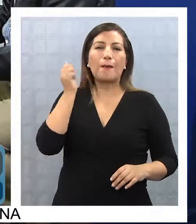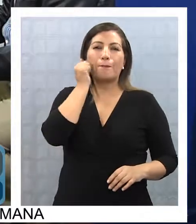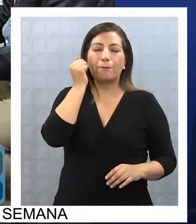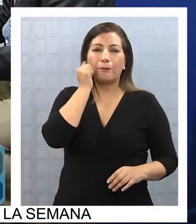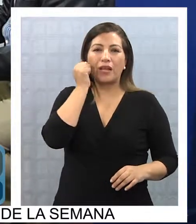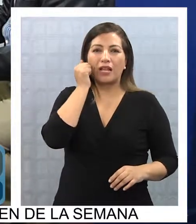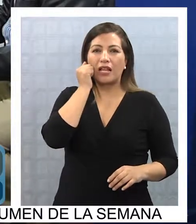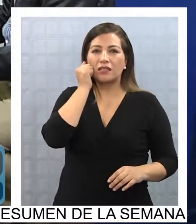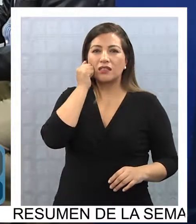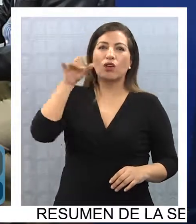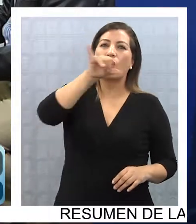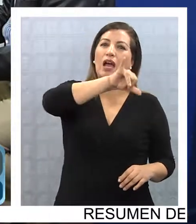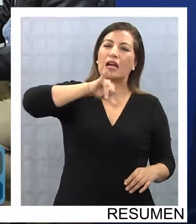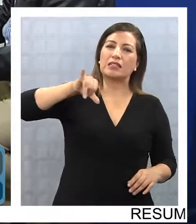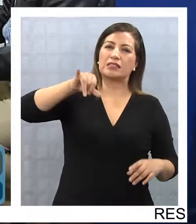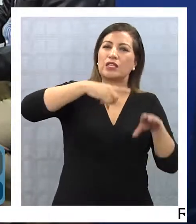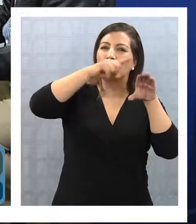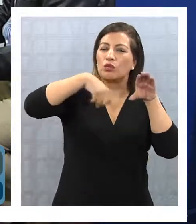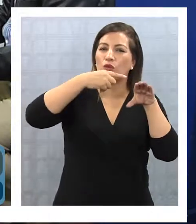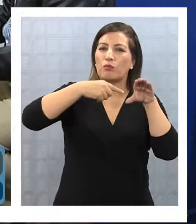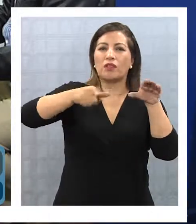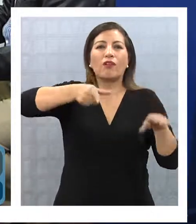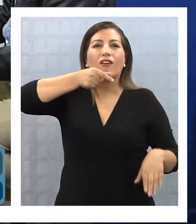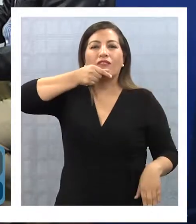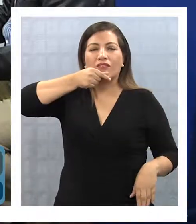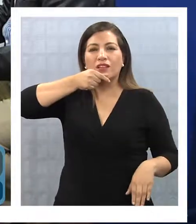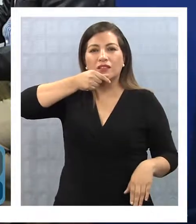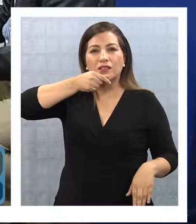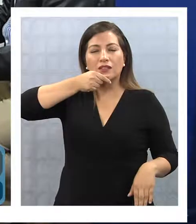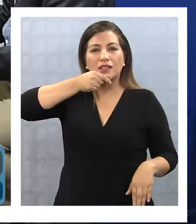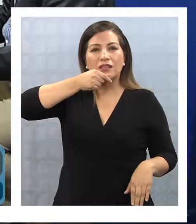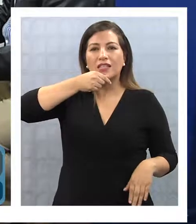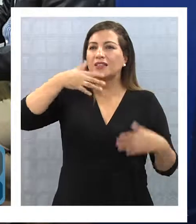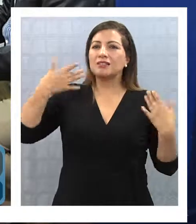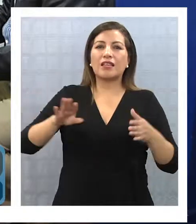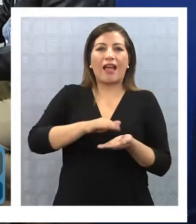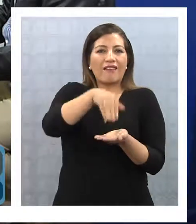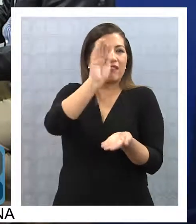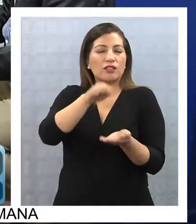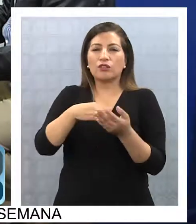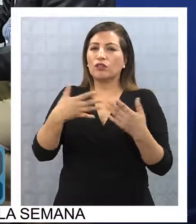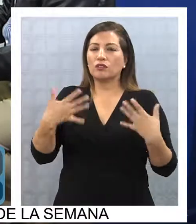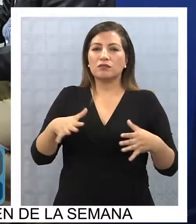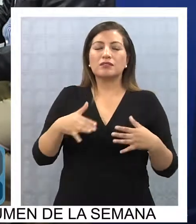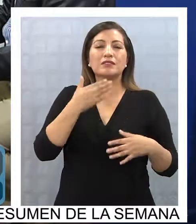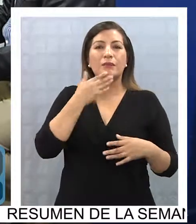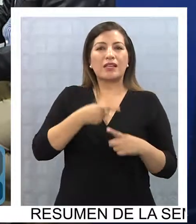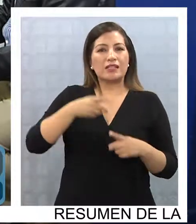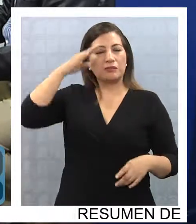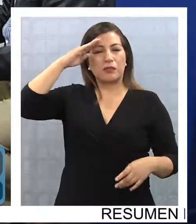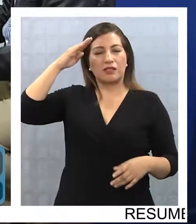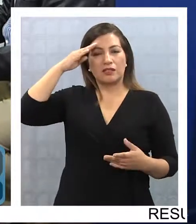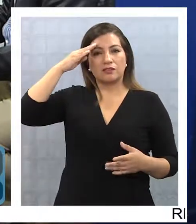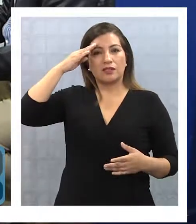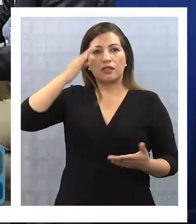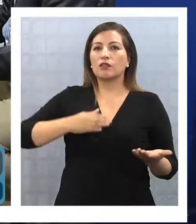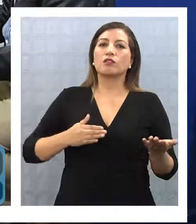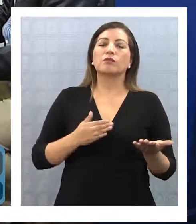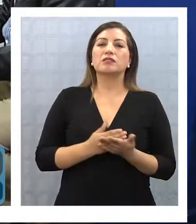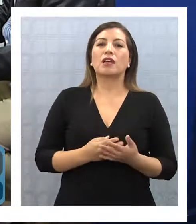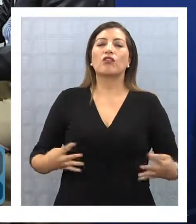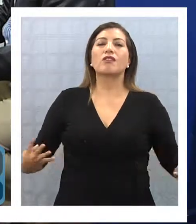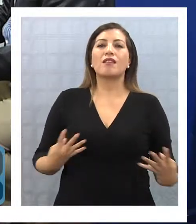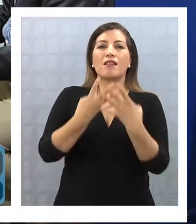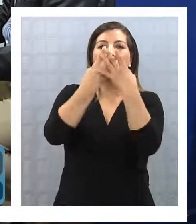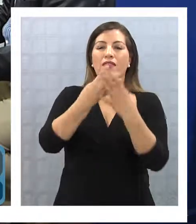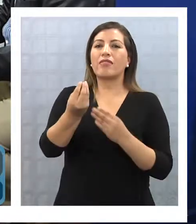es aceites, neumáticos, batería, abiertos, listos, y además experiencias piloto en red de